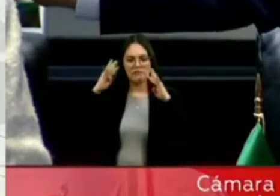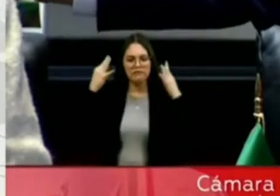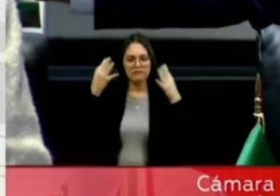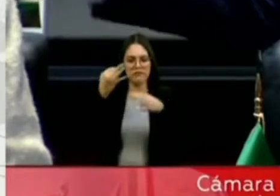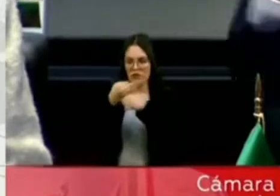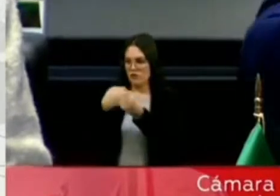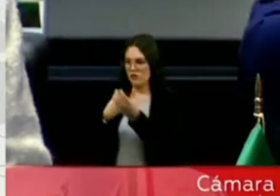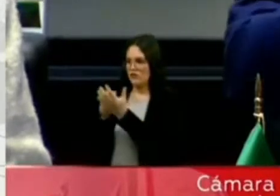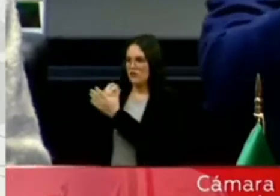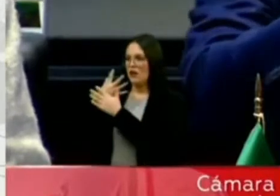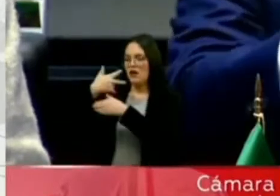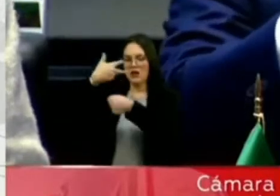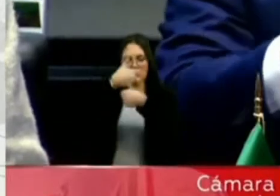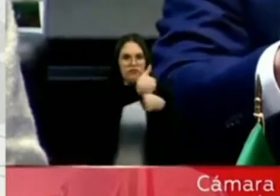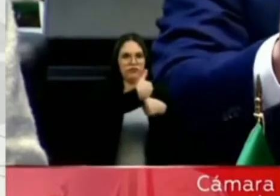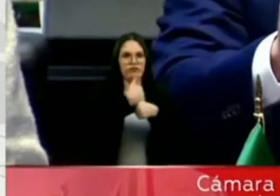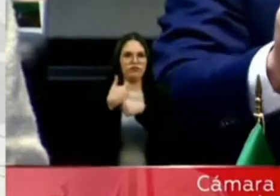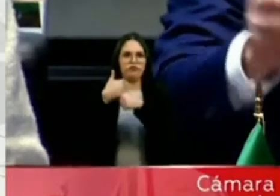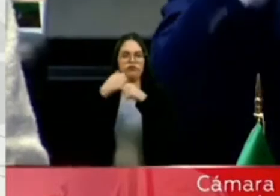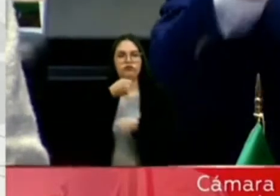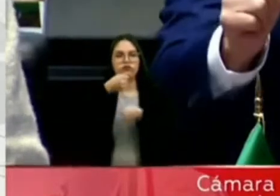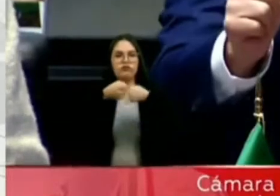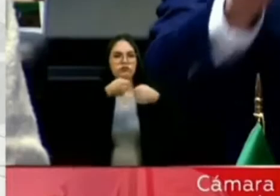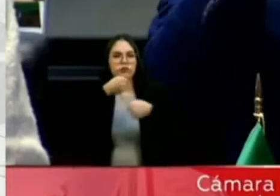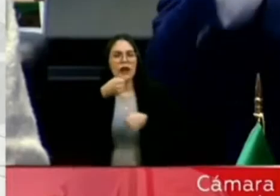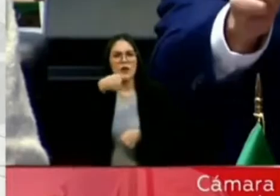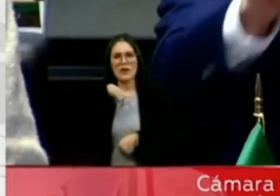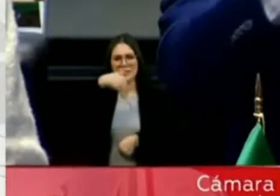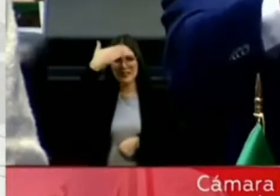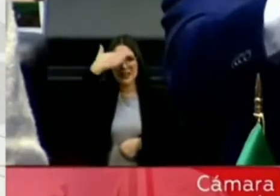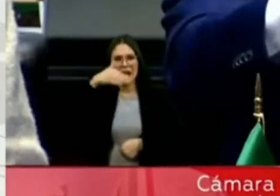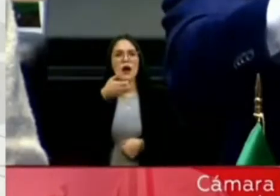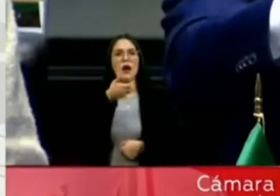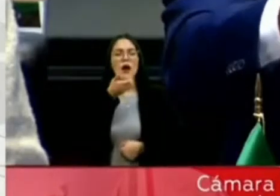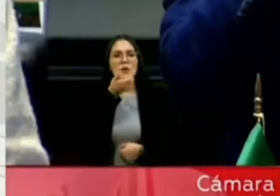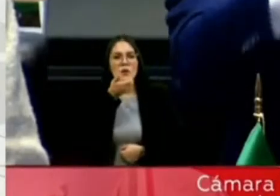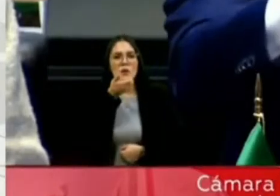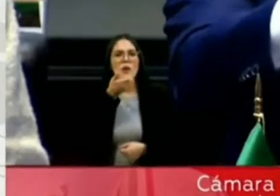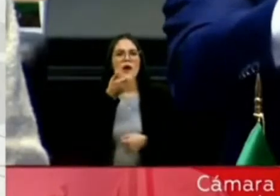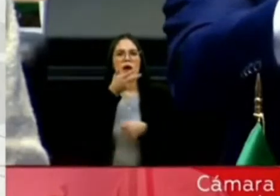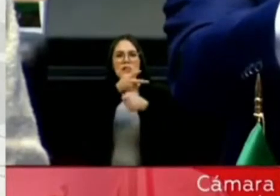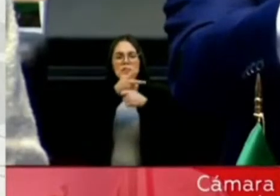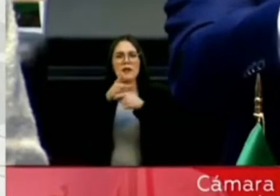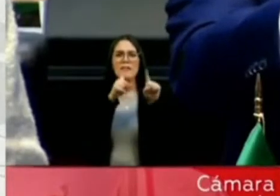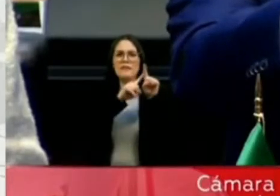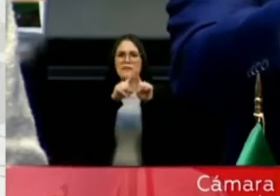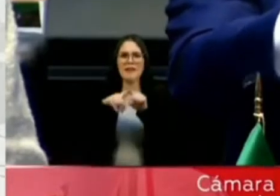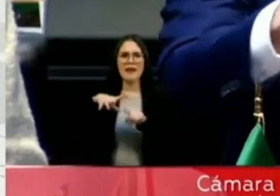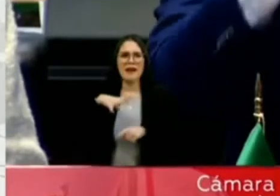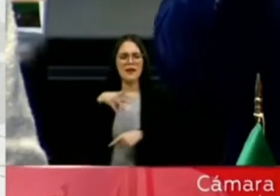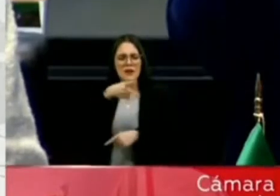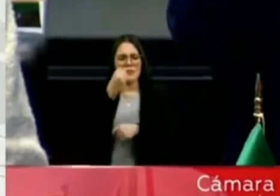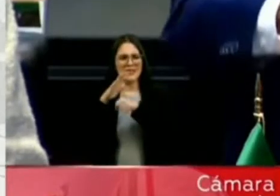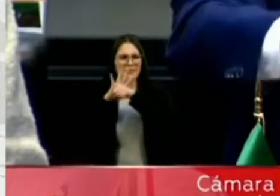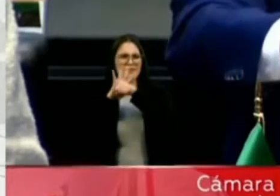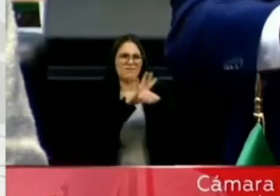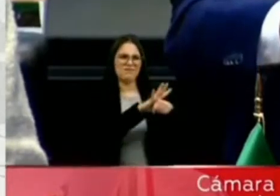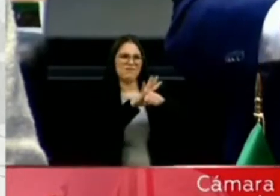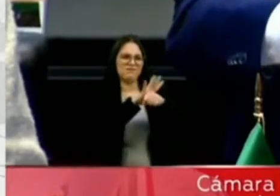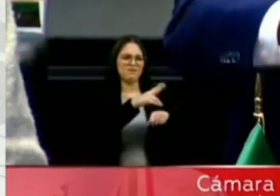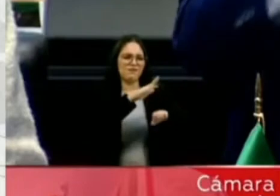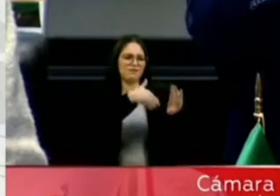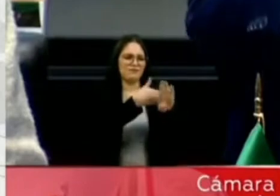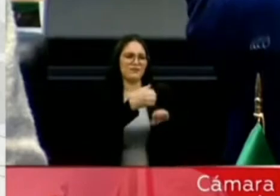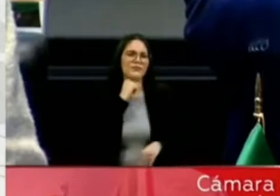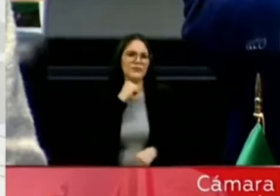instante, porque tenemos conocimiento, grabaciones, audios de lo que hay, de las presiones que tienen, y le pongo una más